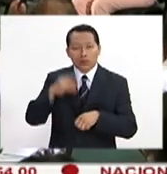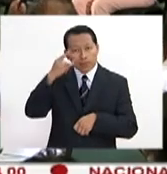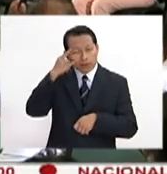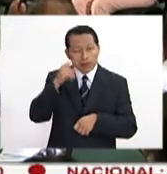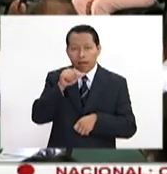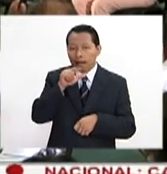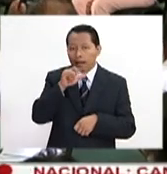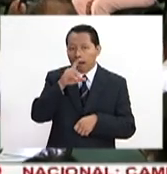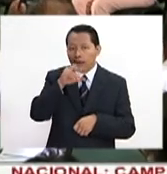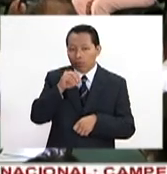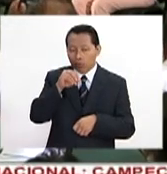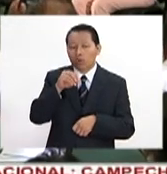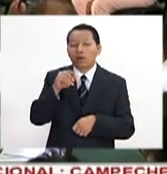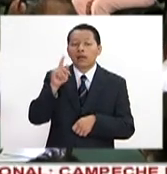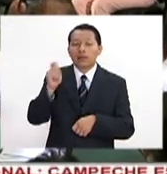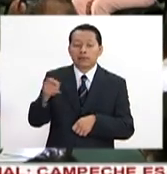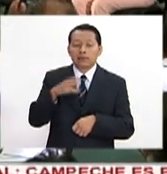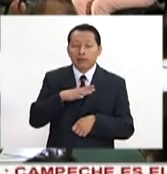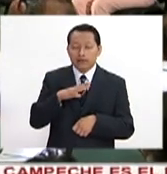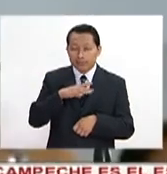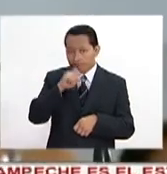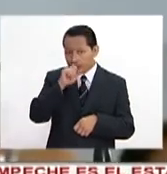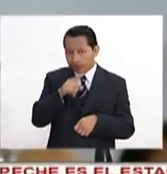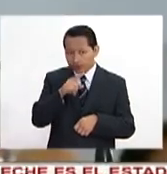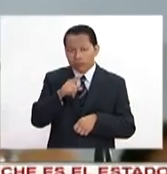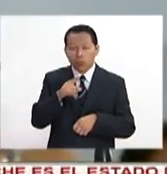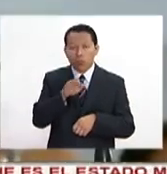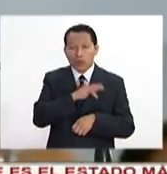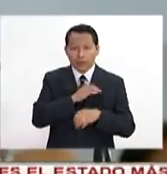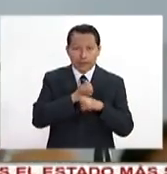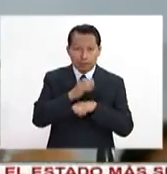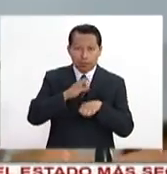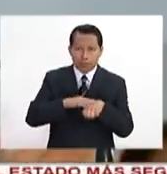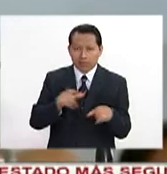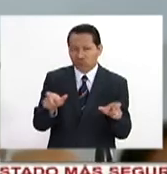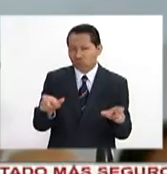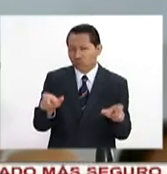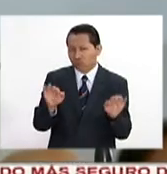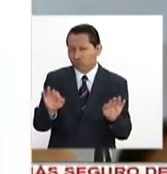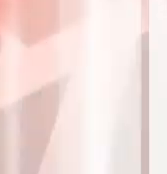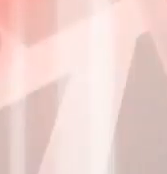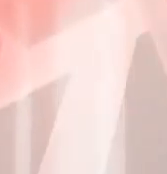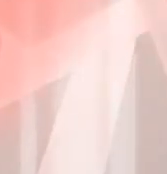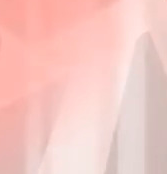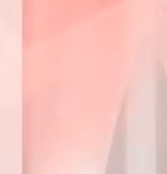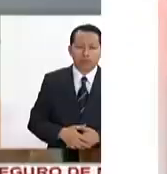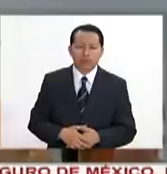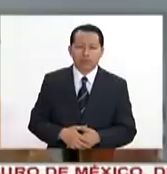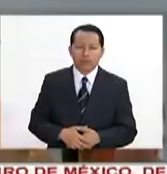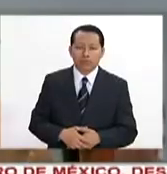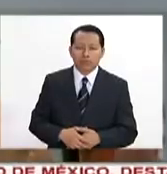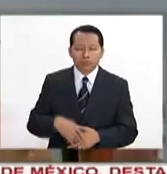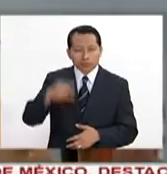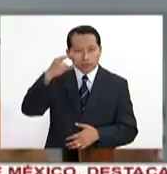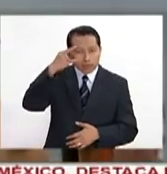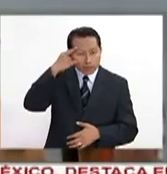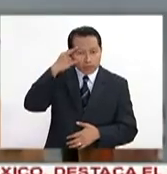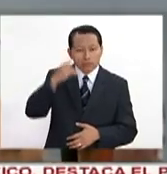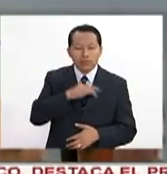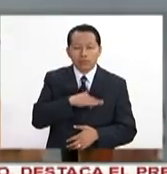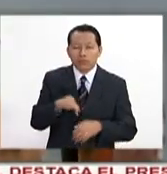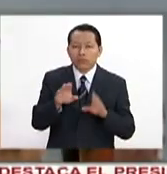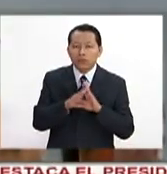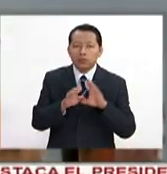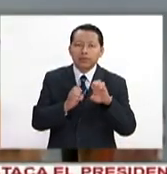Campeche, Alejandro Moreno, quien logró convertir a su estado en el más seguro del país. Campeche es